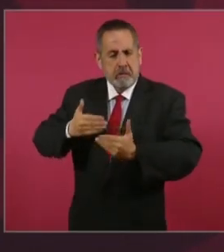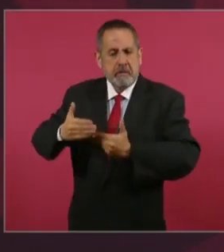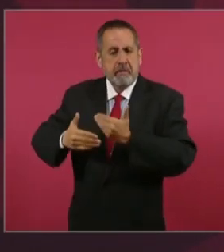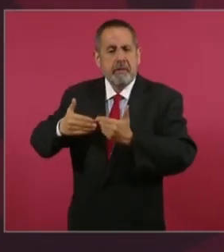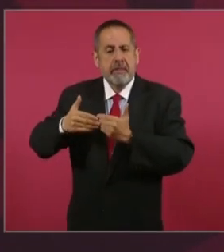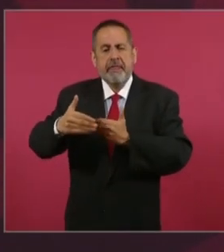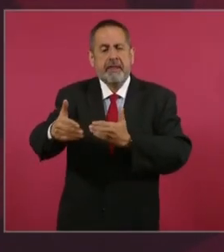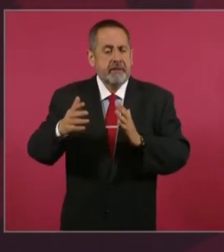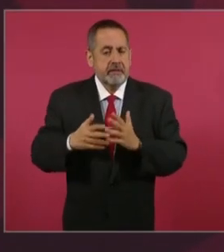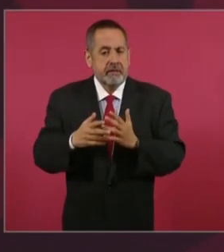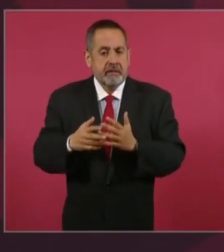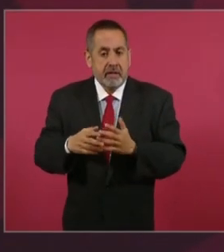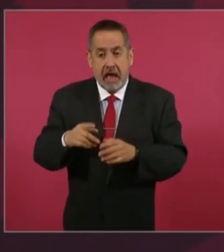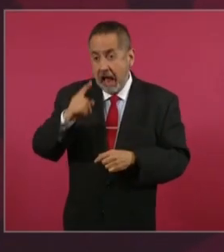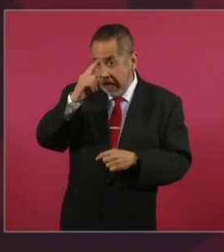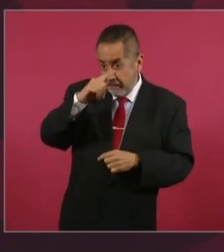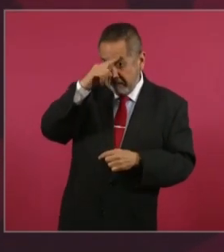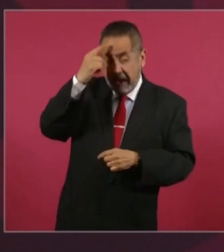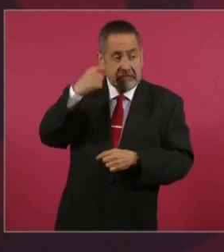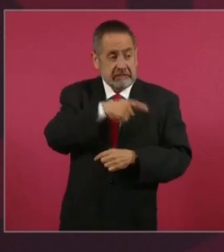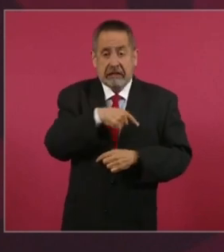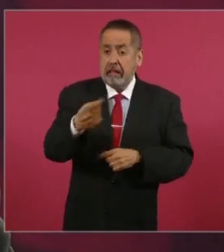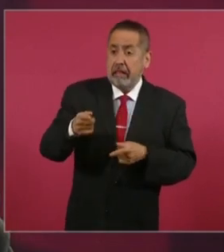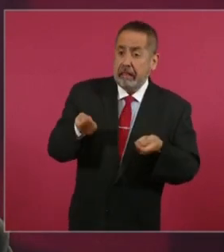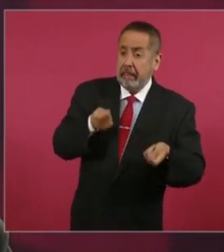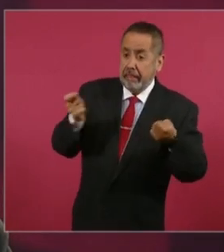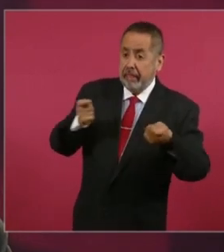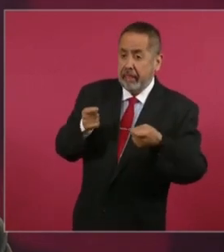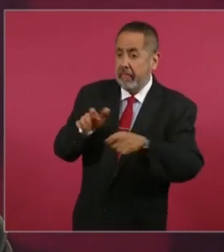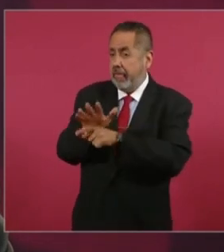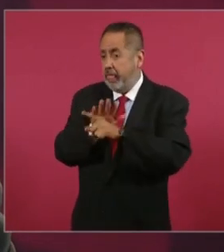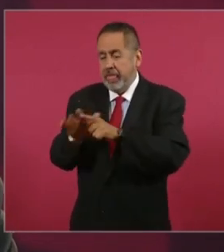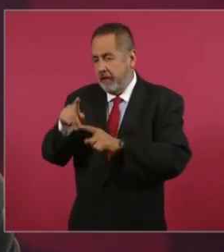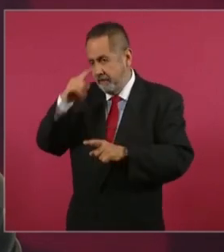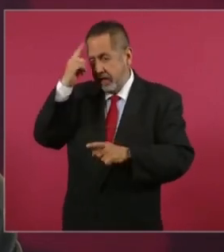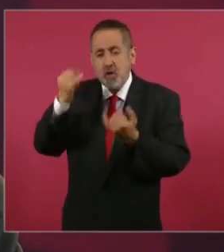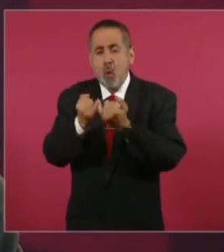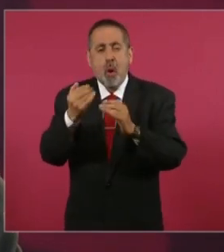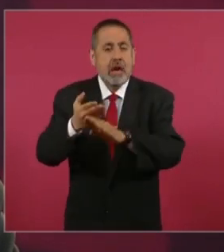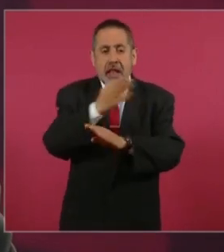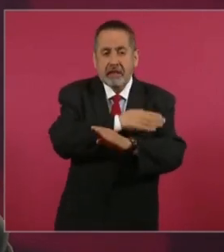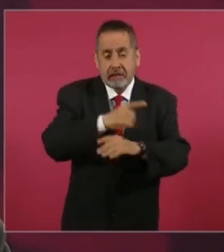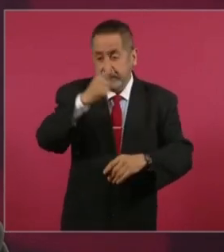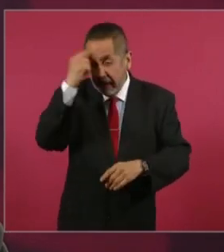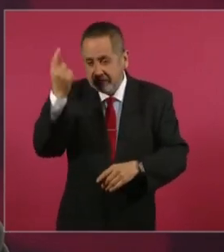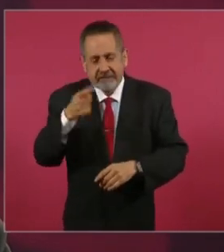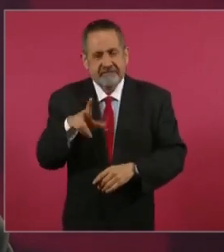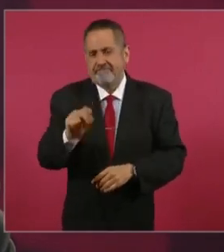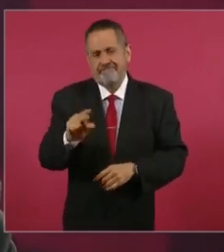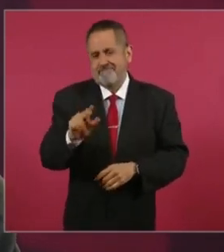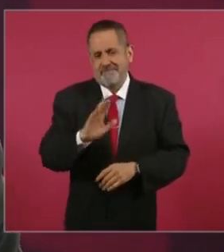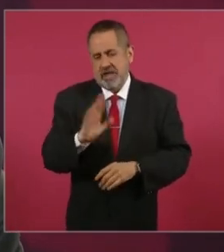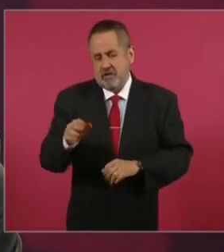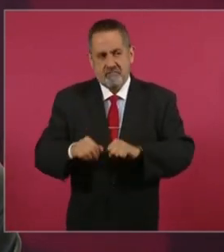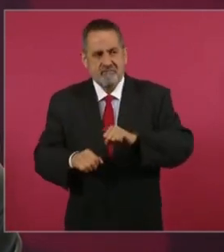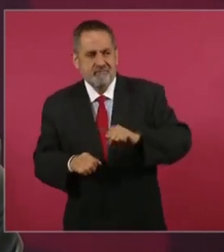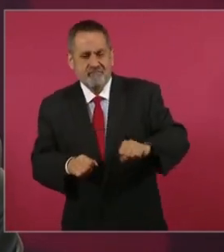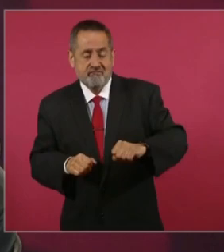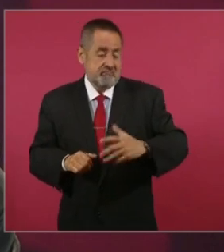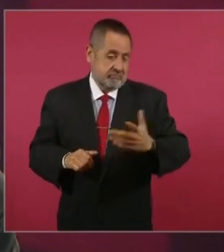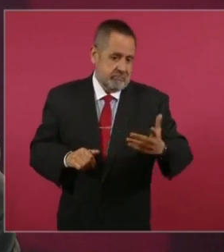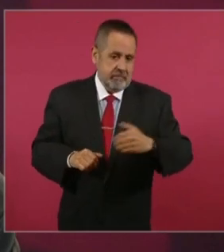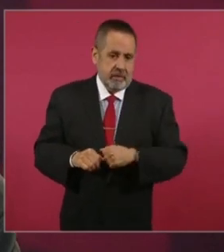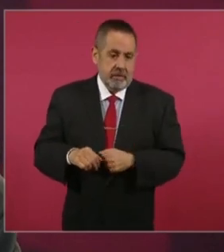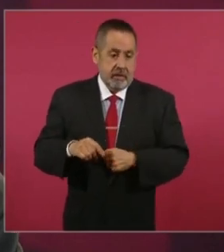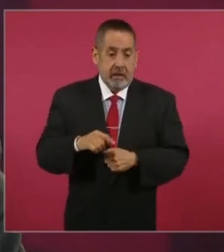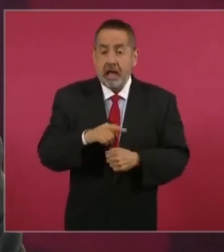ya no va a ser fácil la manipulación como era antes ya no va a ser